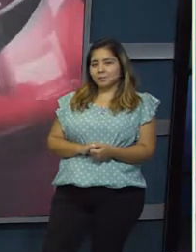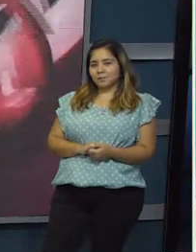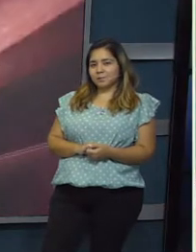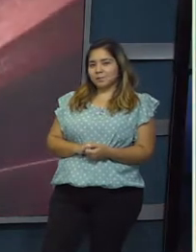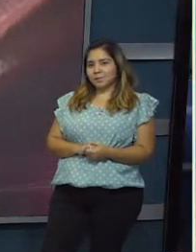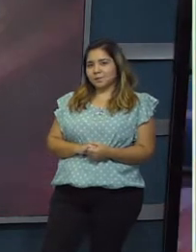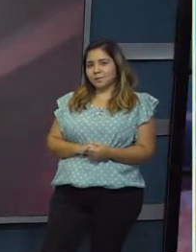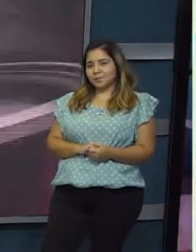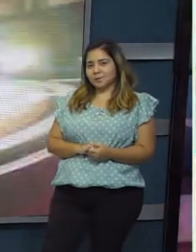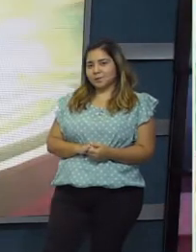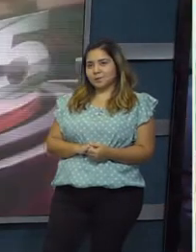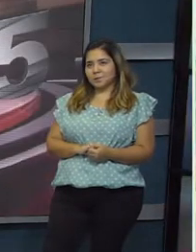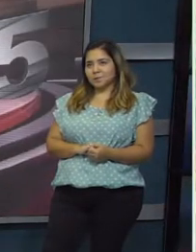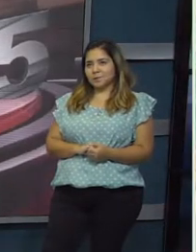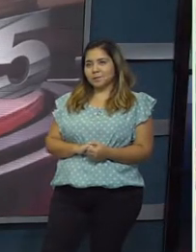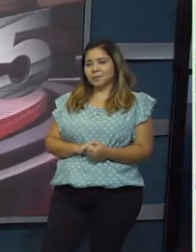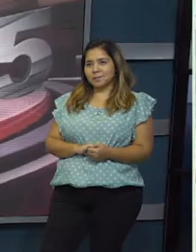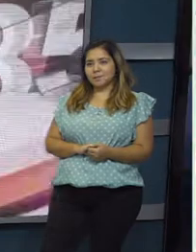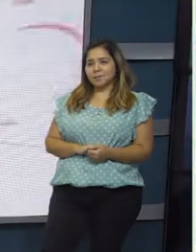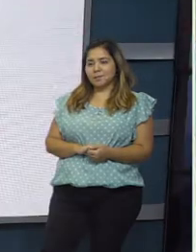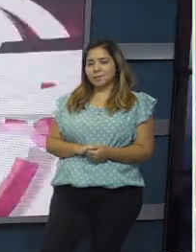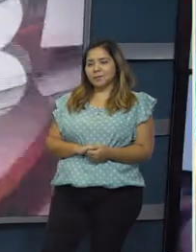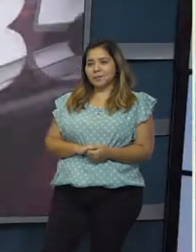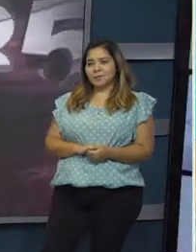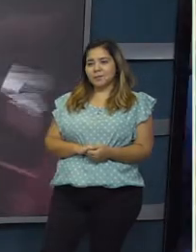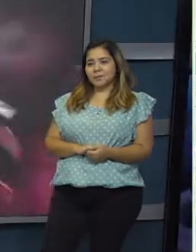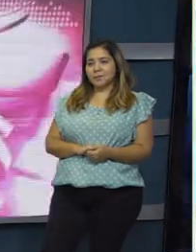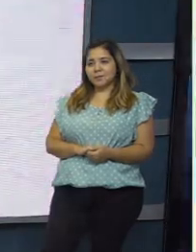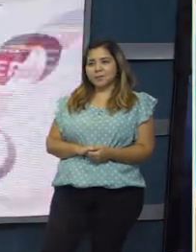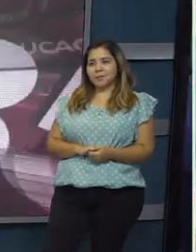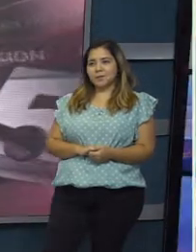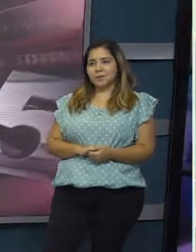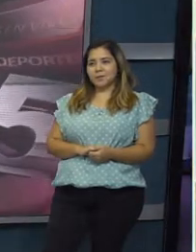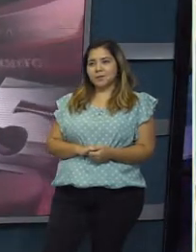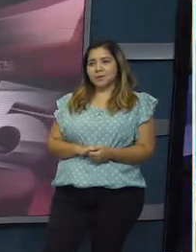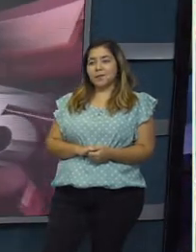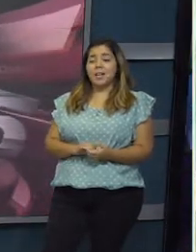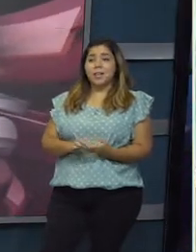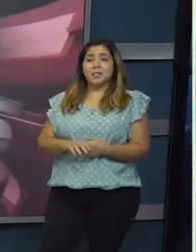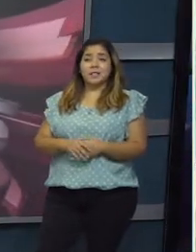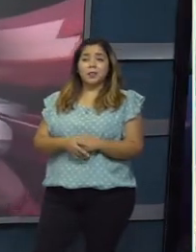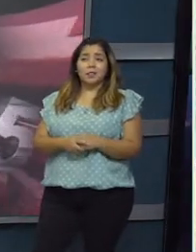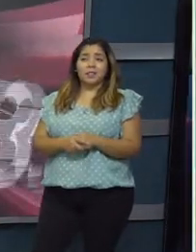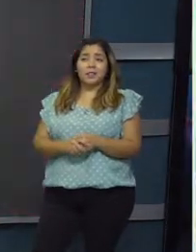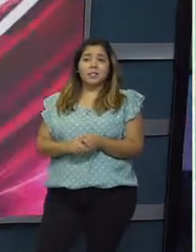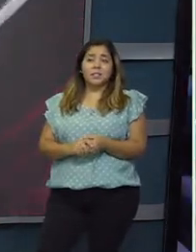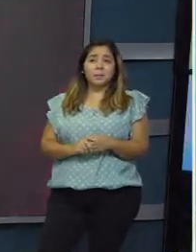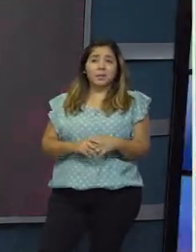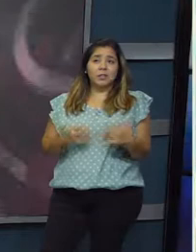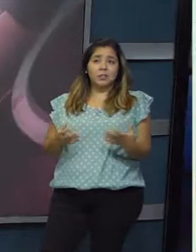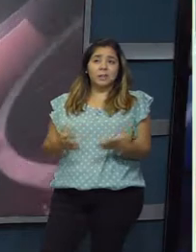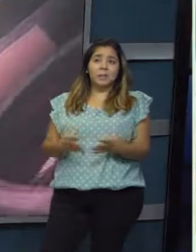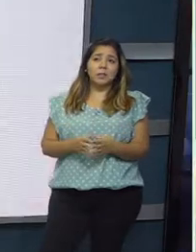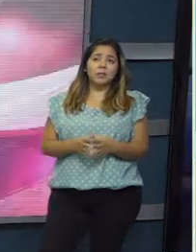sus patrullajes en todos los sectores del departamento. Se había duplicado por parte de la Secretaría de Seguridad